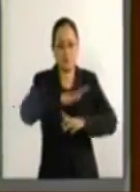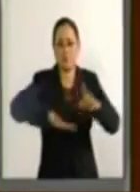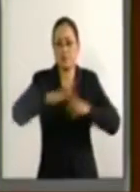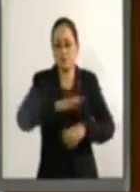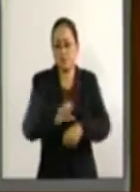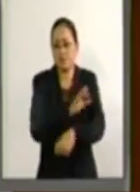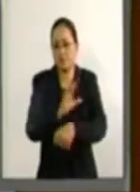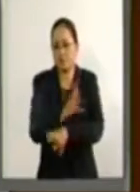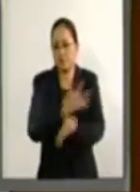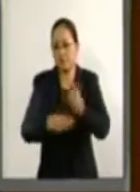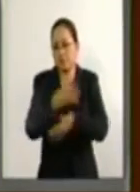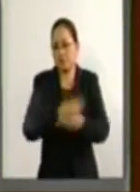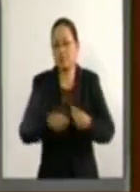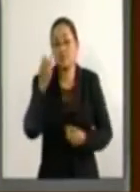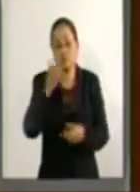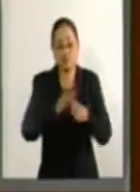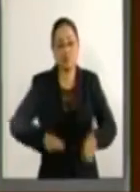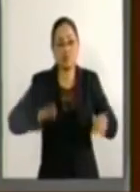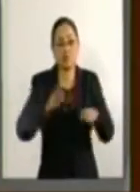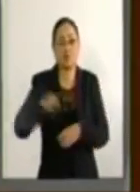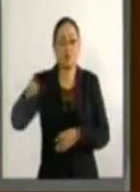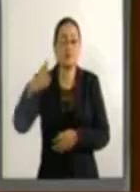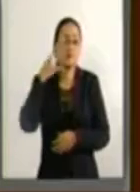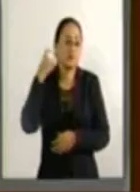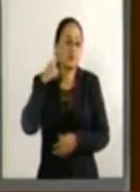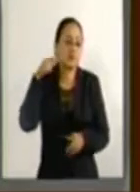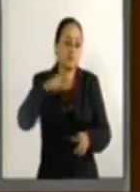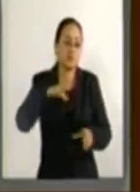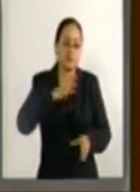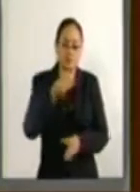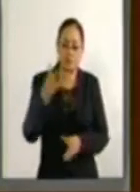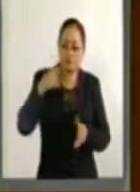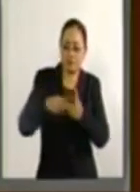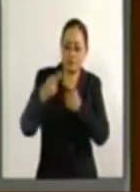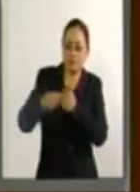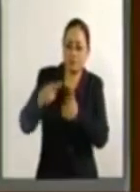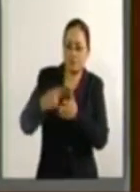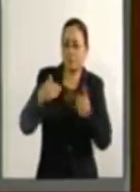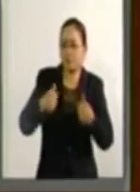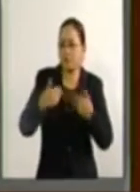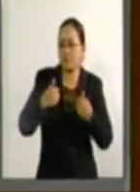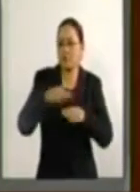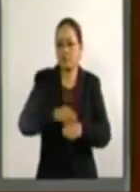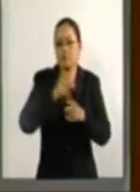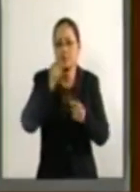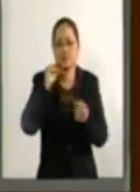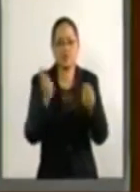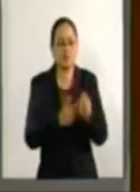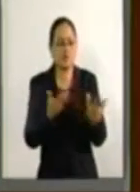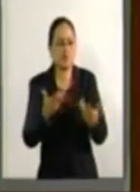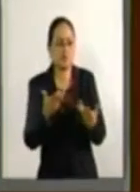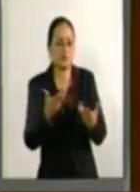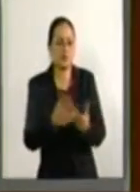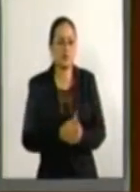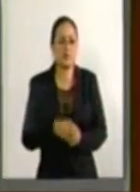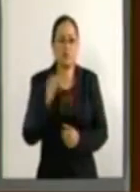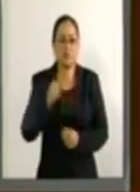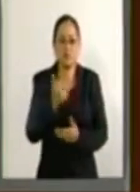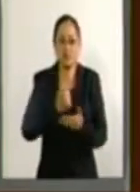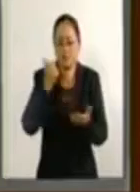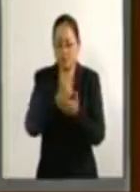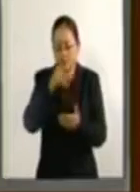energía renovable. Hay que decir que también California firmó varios memorandos de entendimiento con algunos, entre ellos con la Ciudad